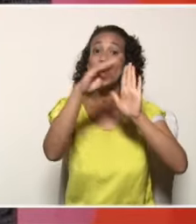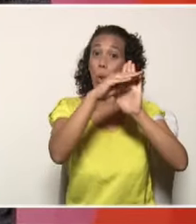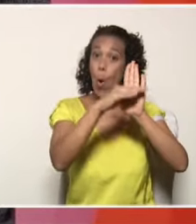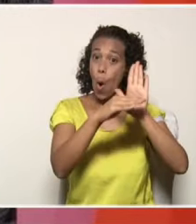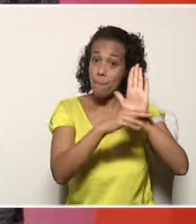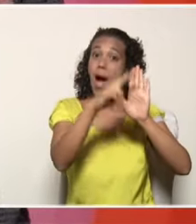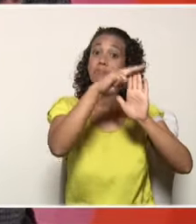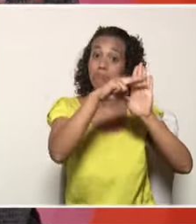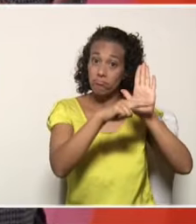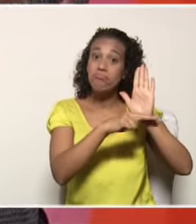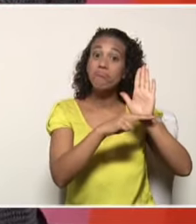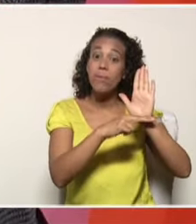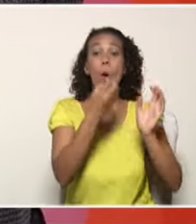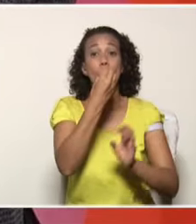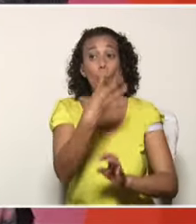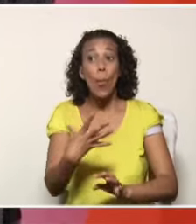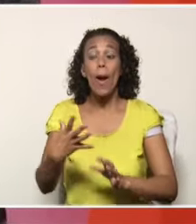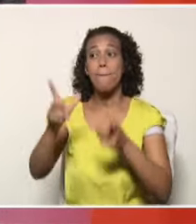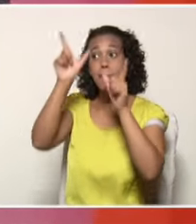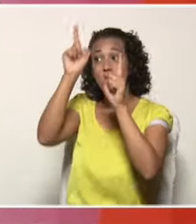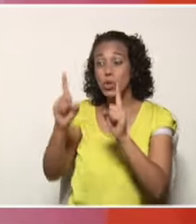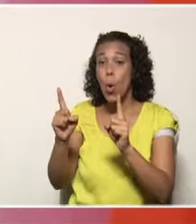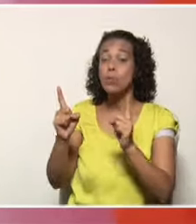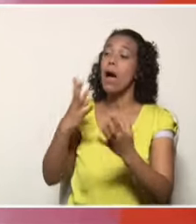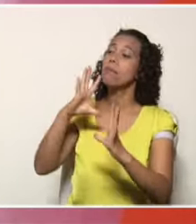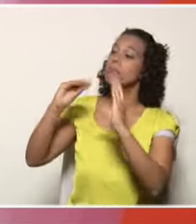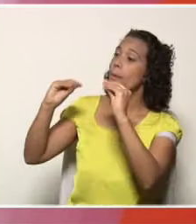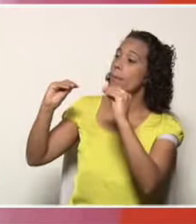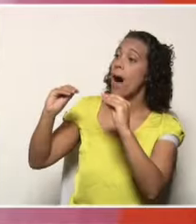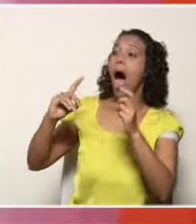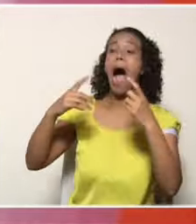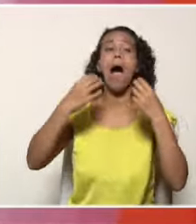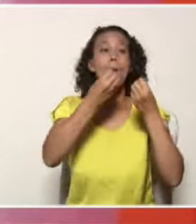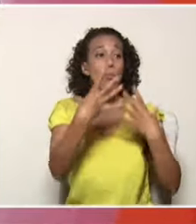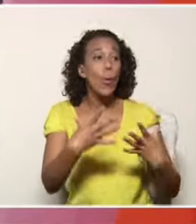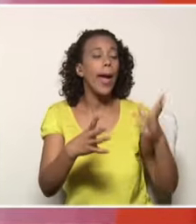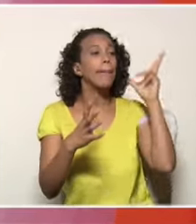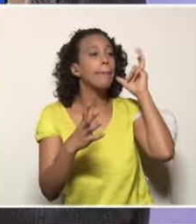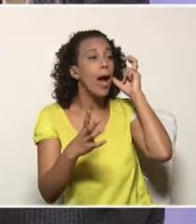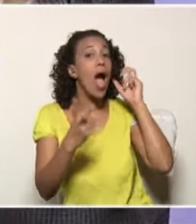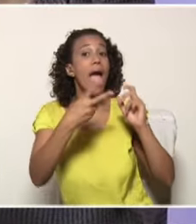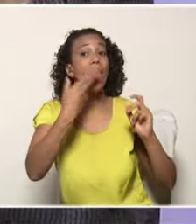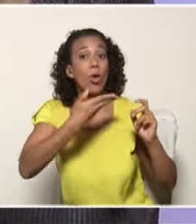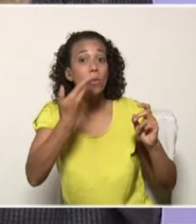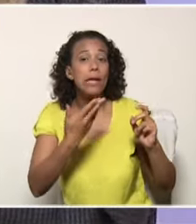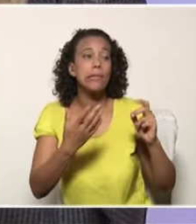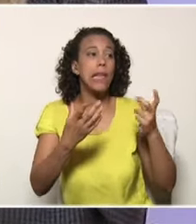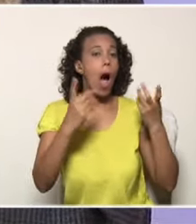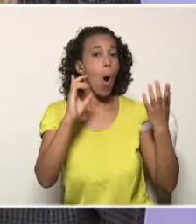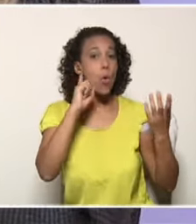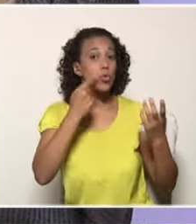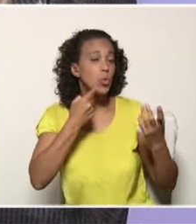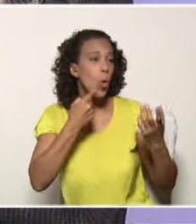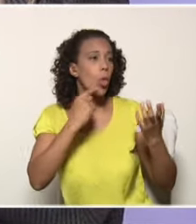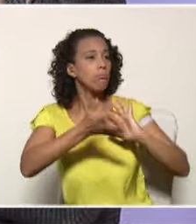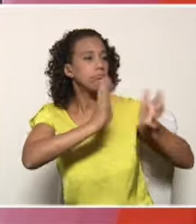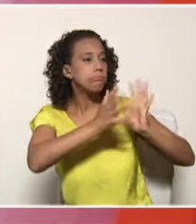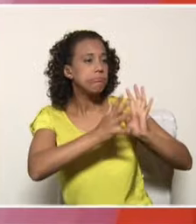muy simples, que son las normas del buen hablante y las normas del buen oyente. Así podemos lograr una